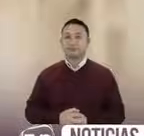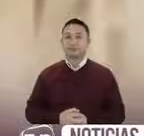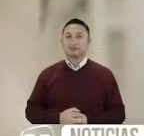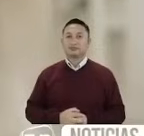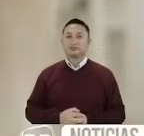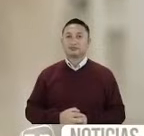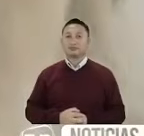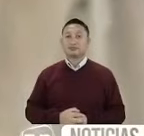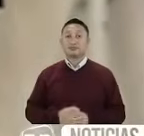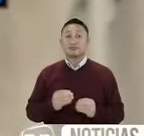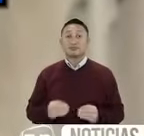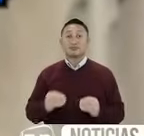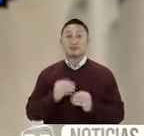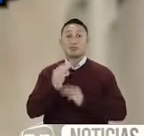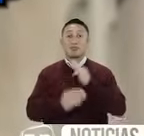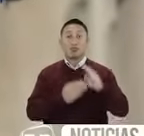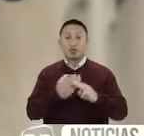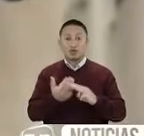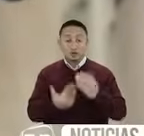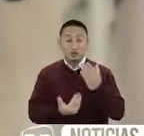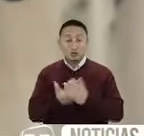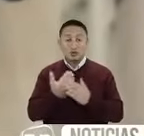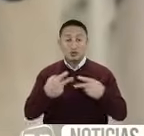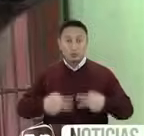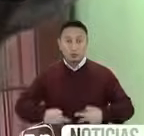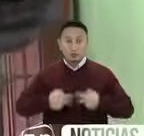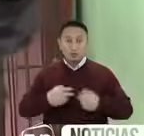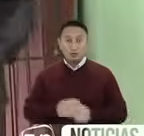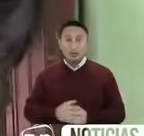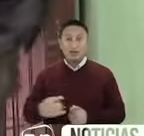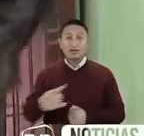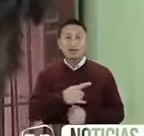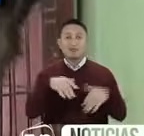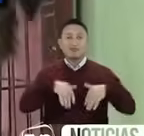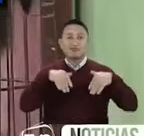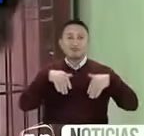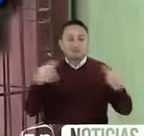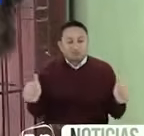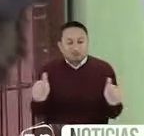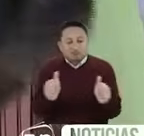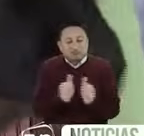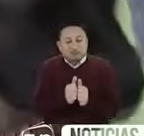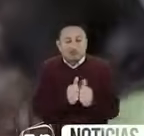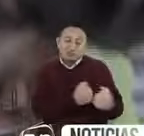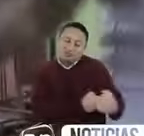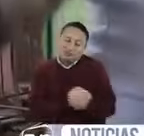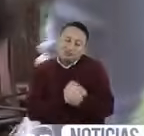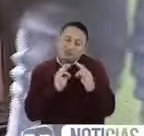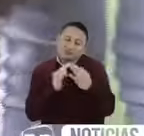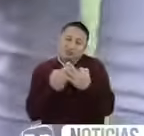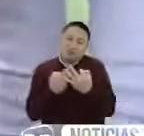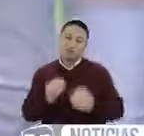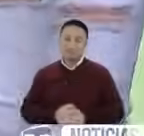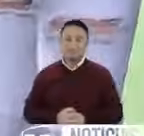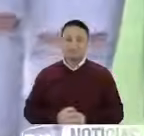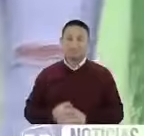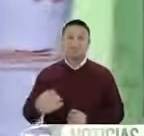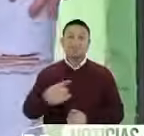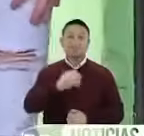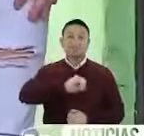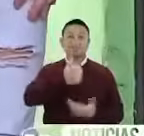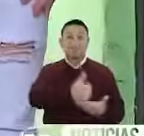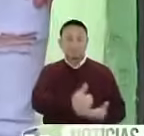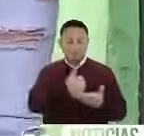el mundo se adapta a un nuevo estilo de vida en el que las mascotas son parte y protagonistas, y esto también favorece la